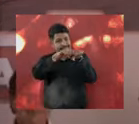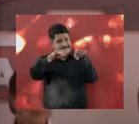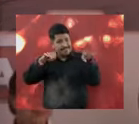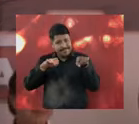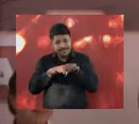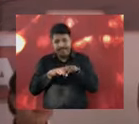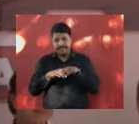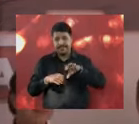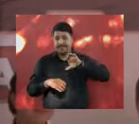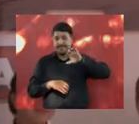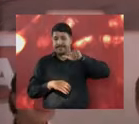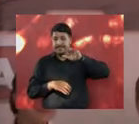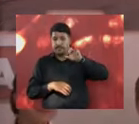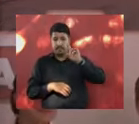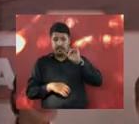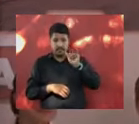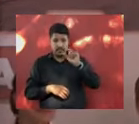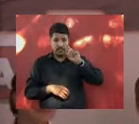Claudia Delgadillo,